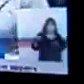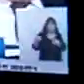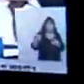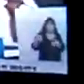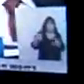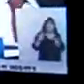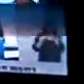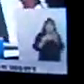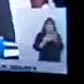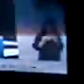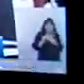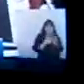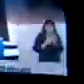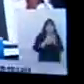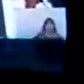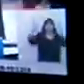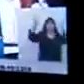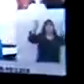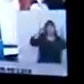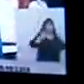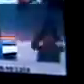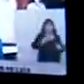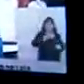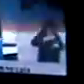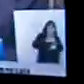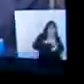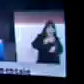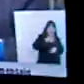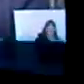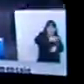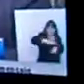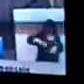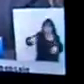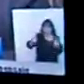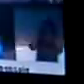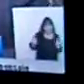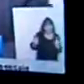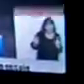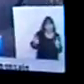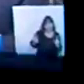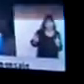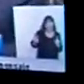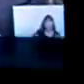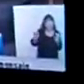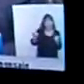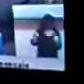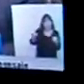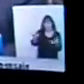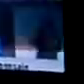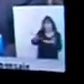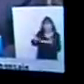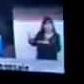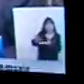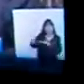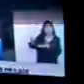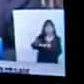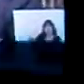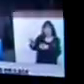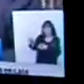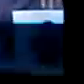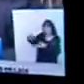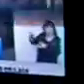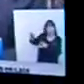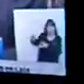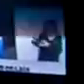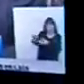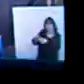el clima y régimen de los ríos, y el establecimiento del principio inderogable de la participación de los usuarios,